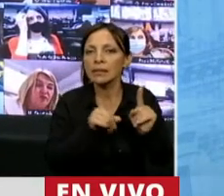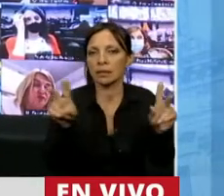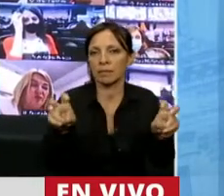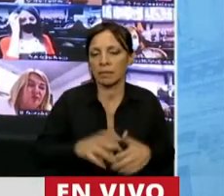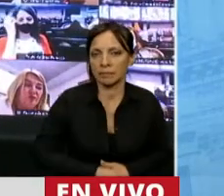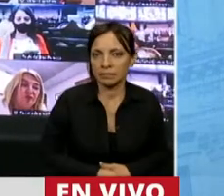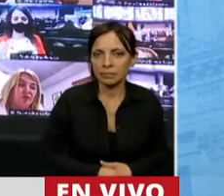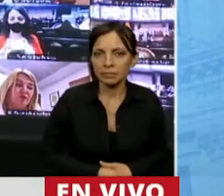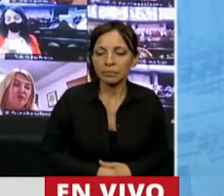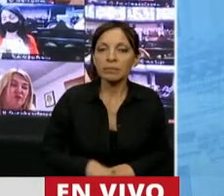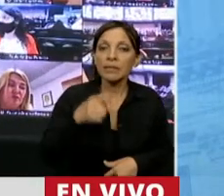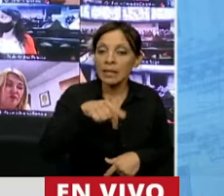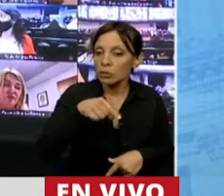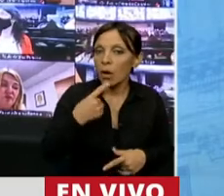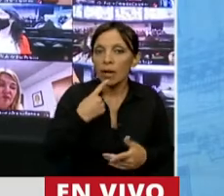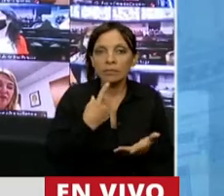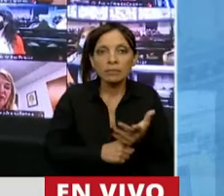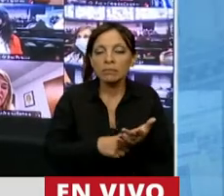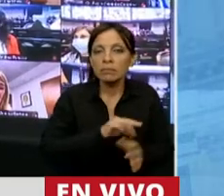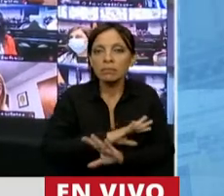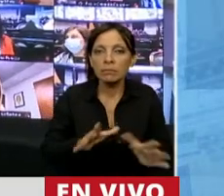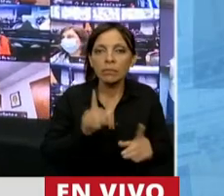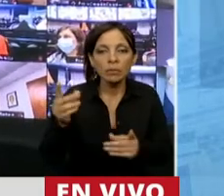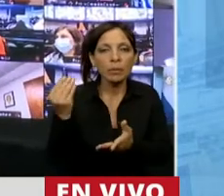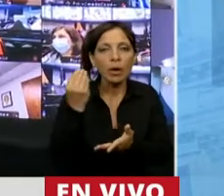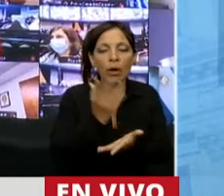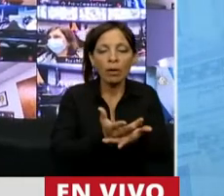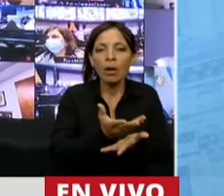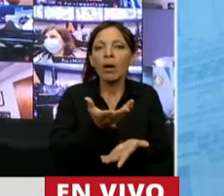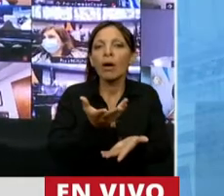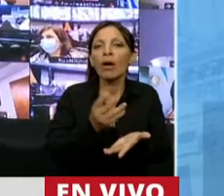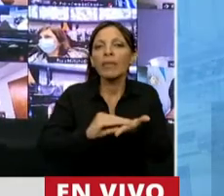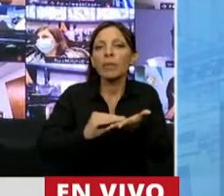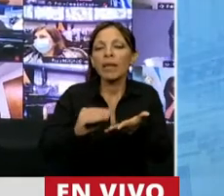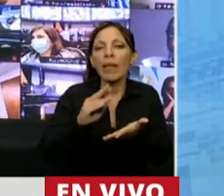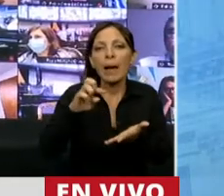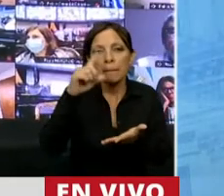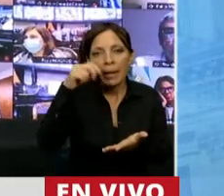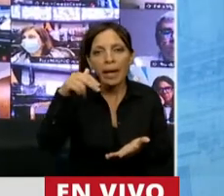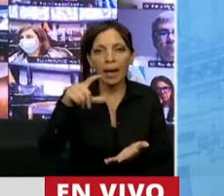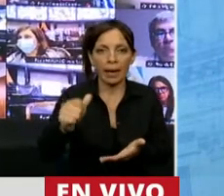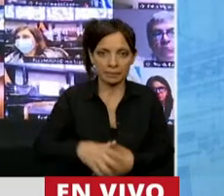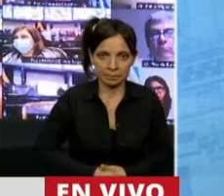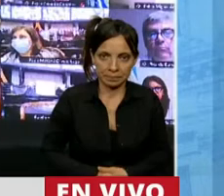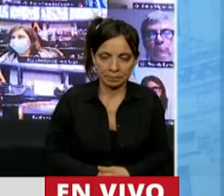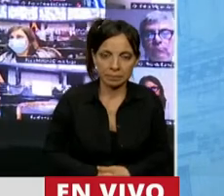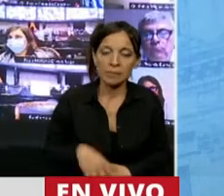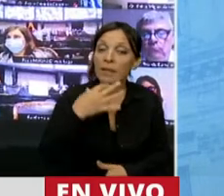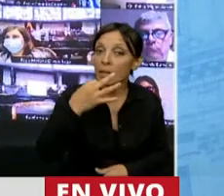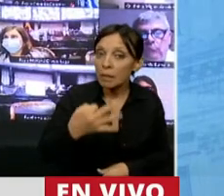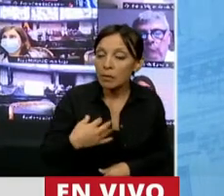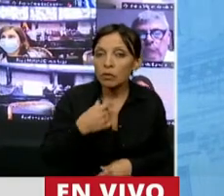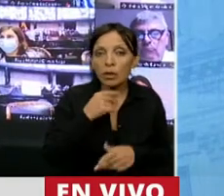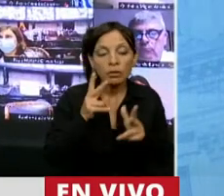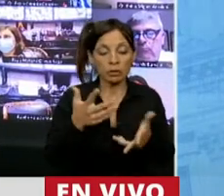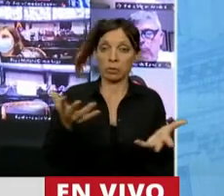Eso es lo que se está discutiendo. Lo planteó la diputada Penaca. Y verdaderamente quiero decirle